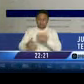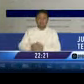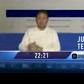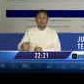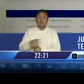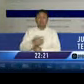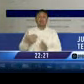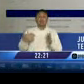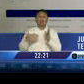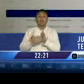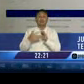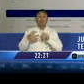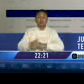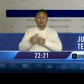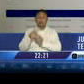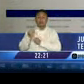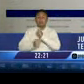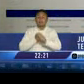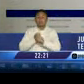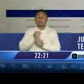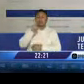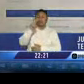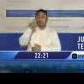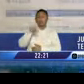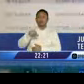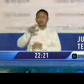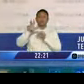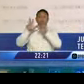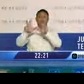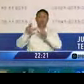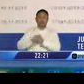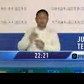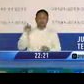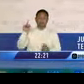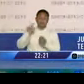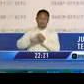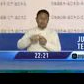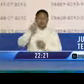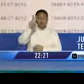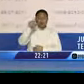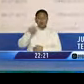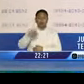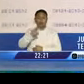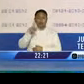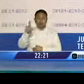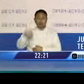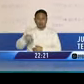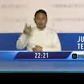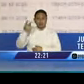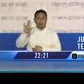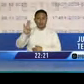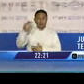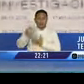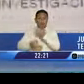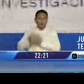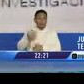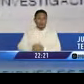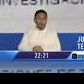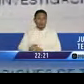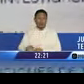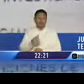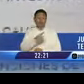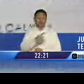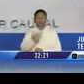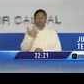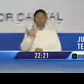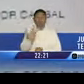en su contra inician en el 2008. Hasta el 2021 sumaban 17. Entre estos resaltan